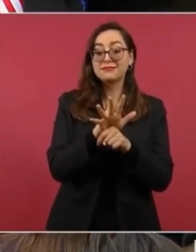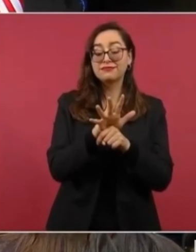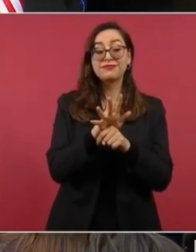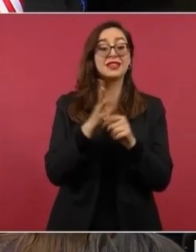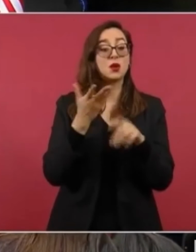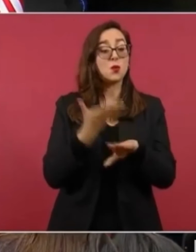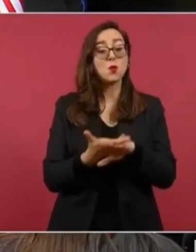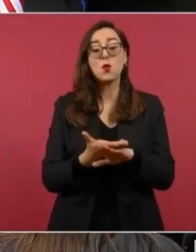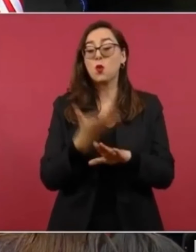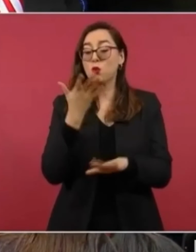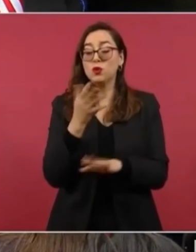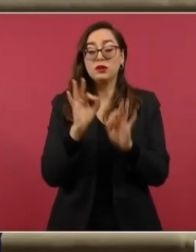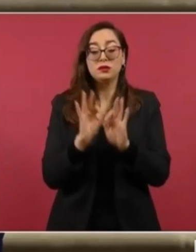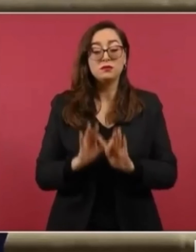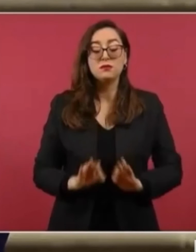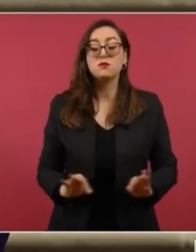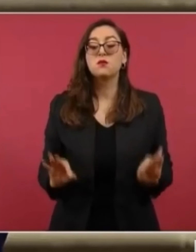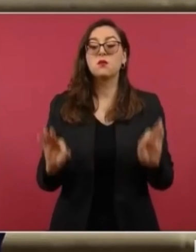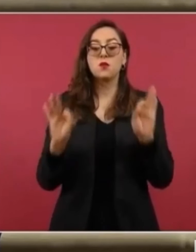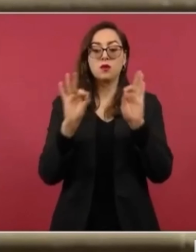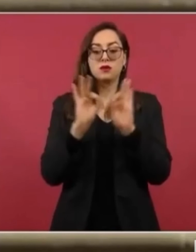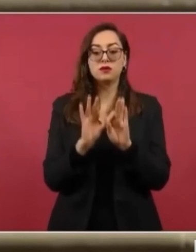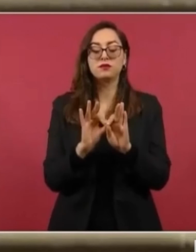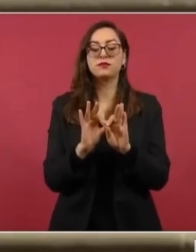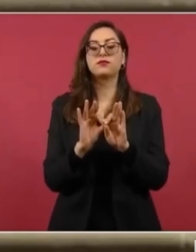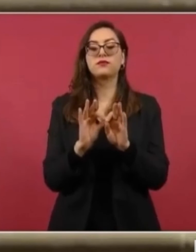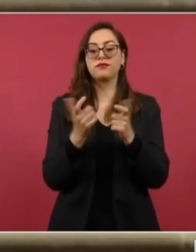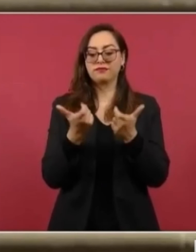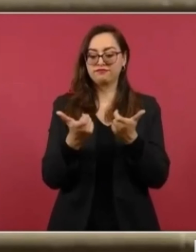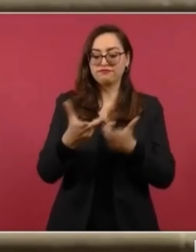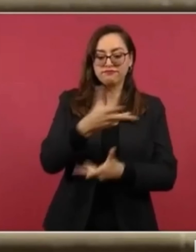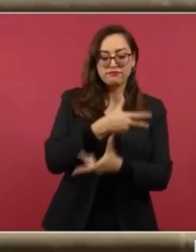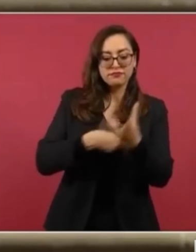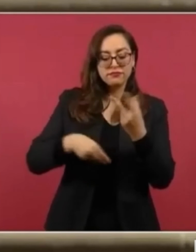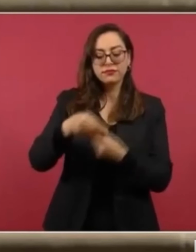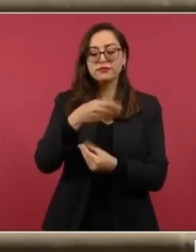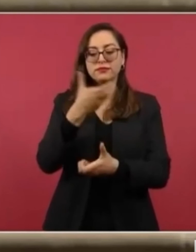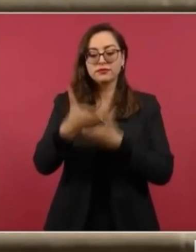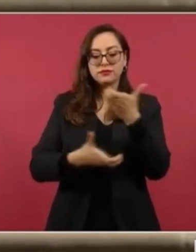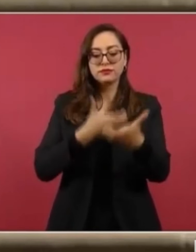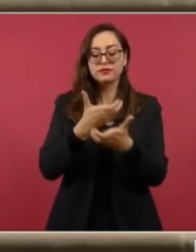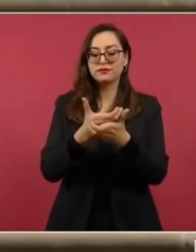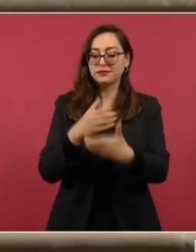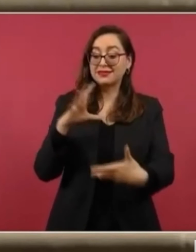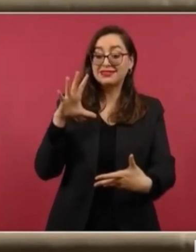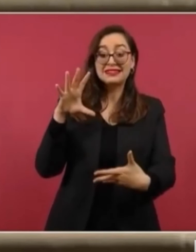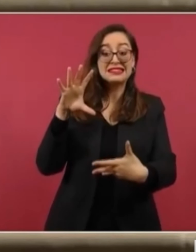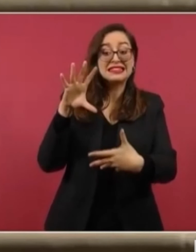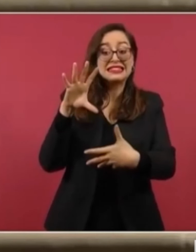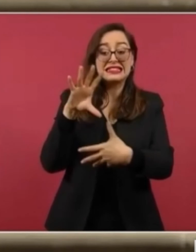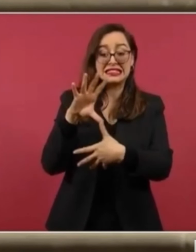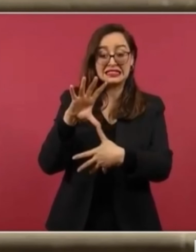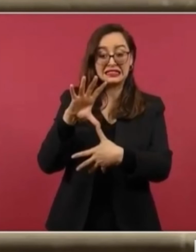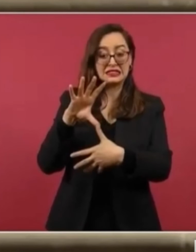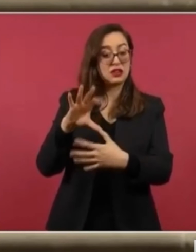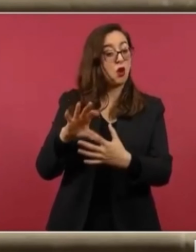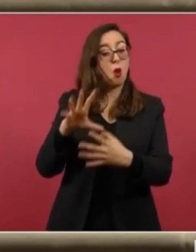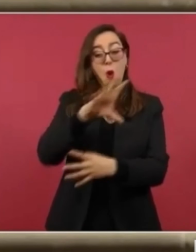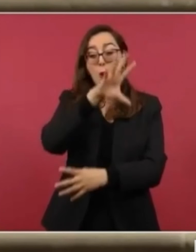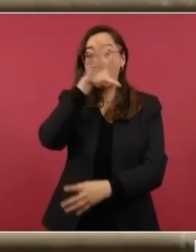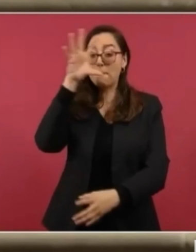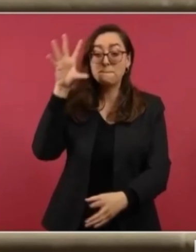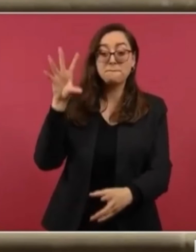comercial, como ya lo expresé, de todo el continente americano, así como